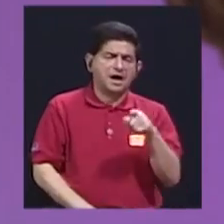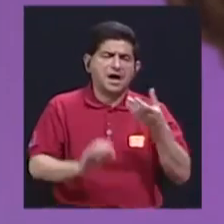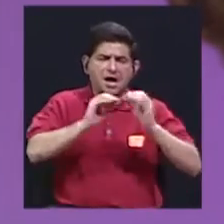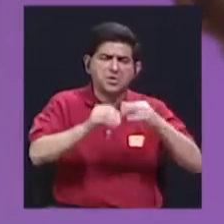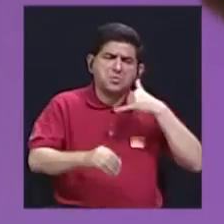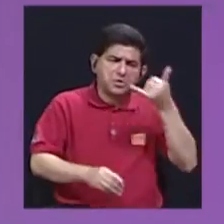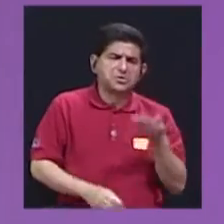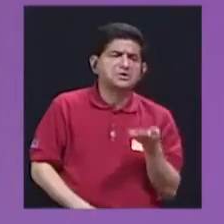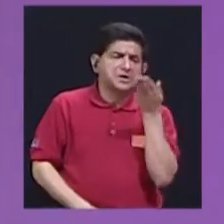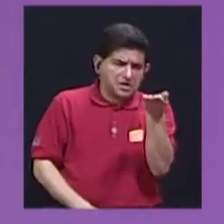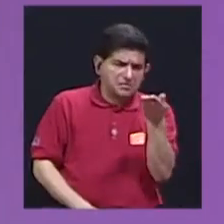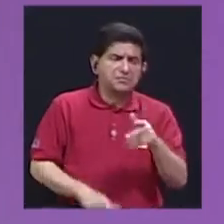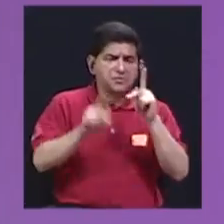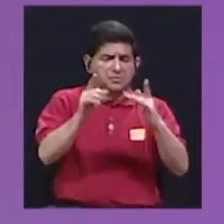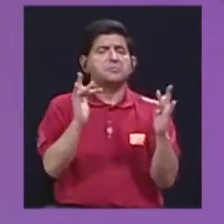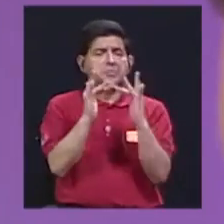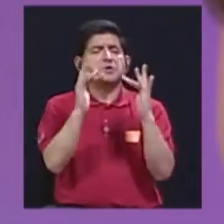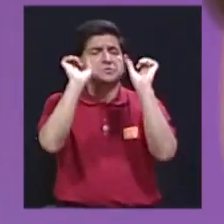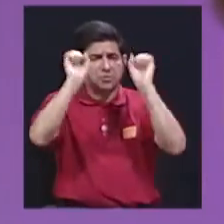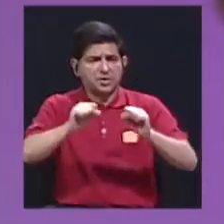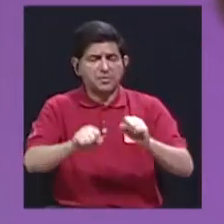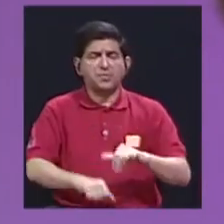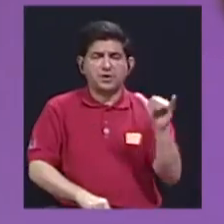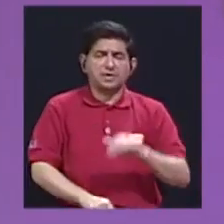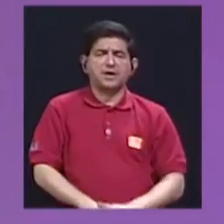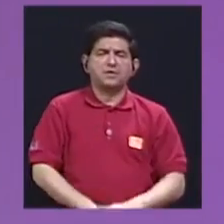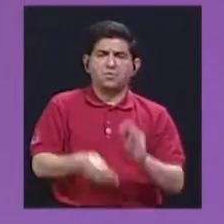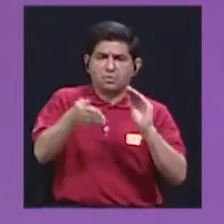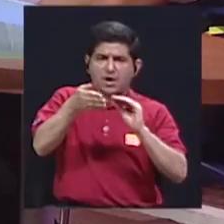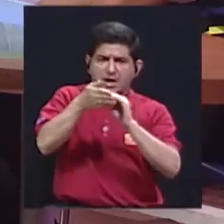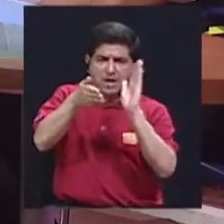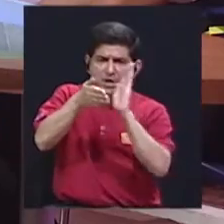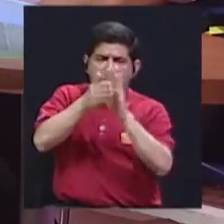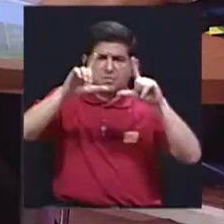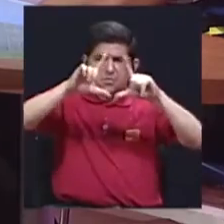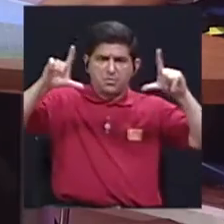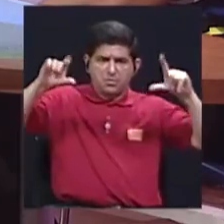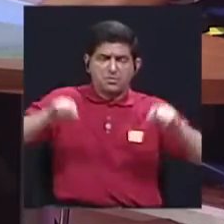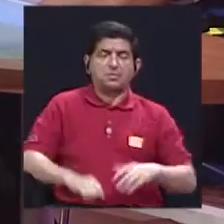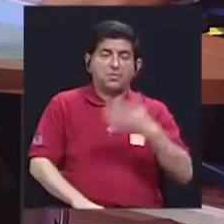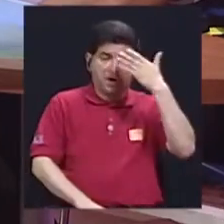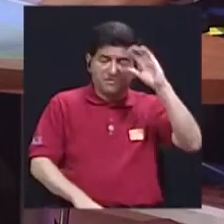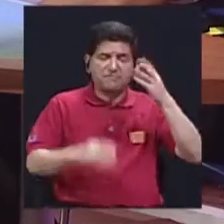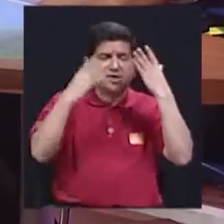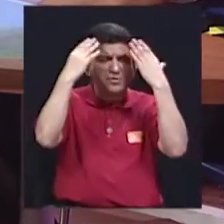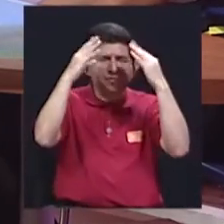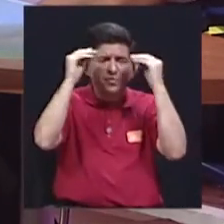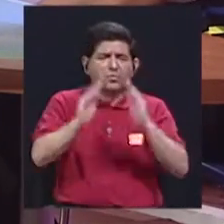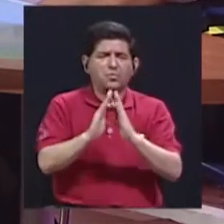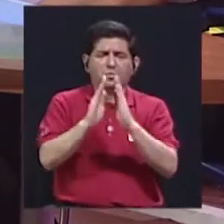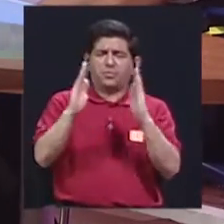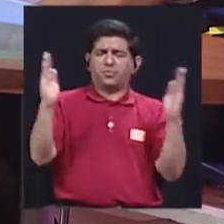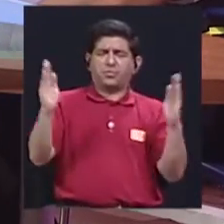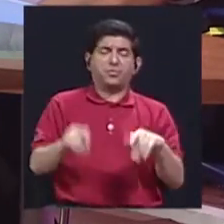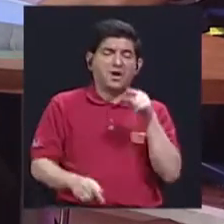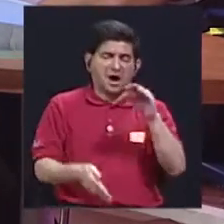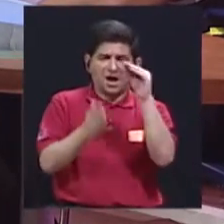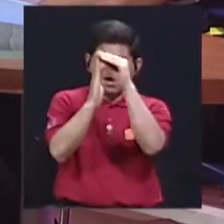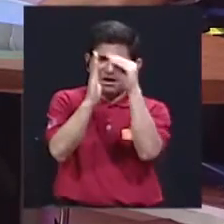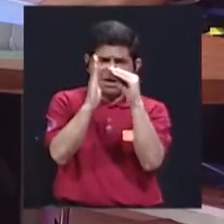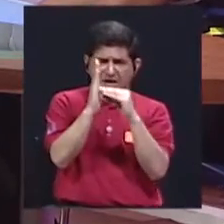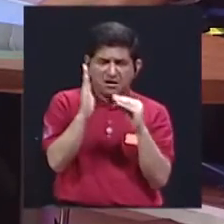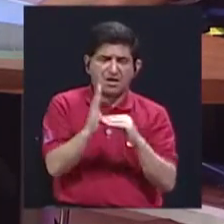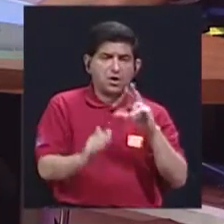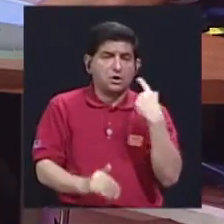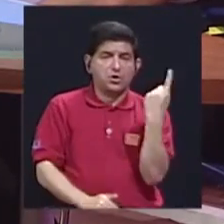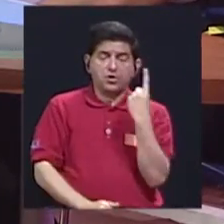se puede comunicar con nosotros y pegamos los rótulos en facebook tenemos una información amplia ahí siempre ponemos información no